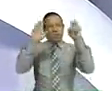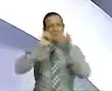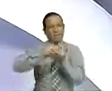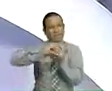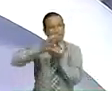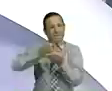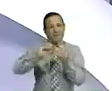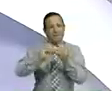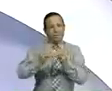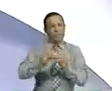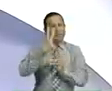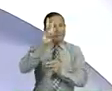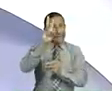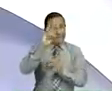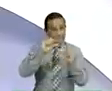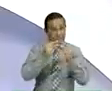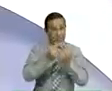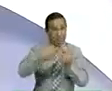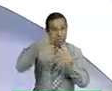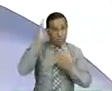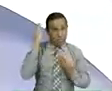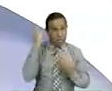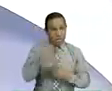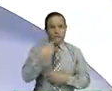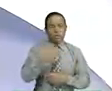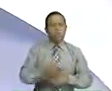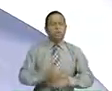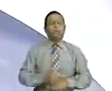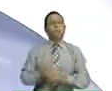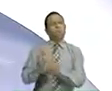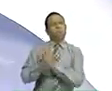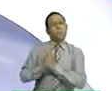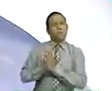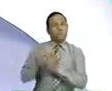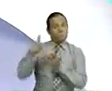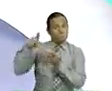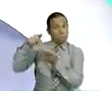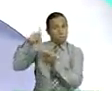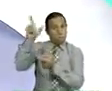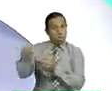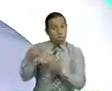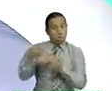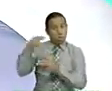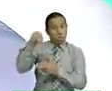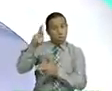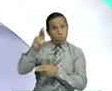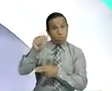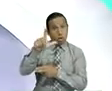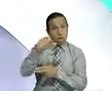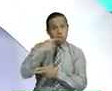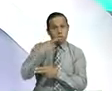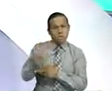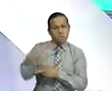pedido al prefecto Morales, que en caso de no cumplirlo, piden también su renuncia.